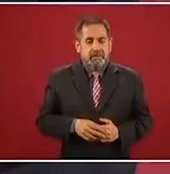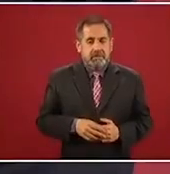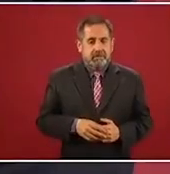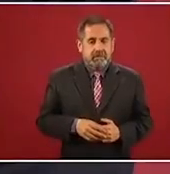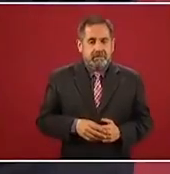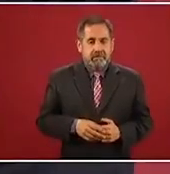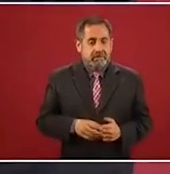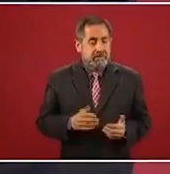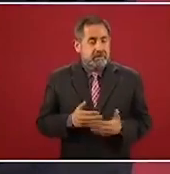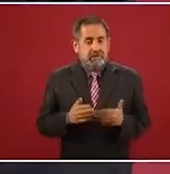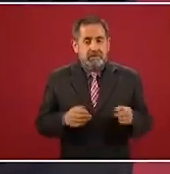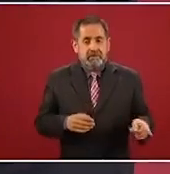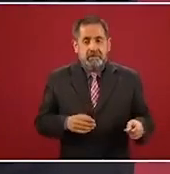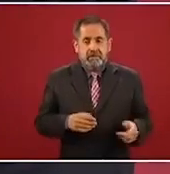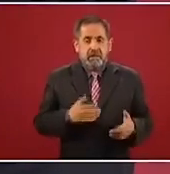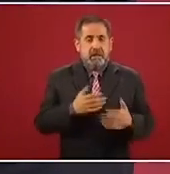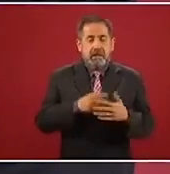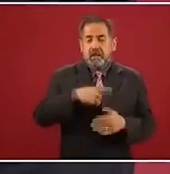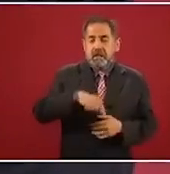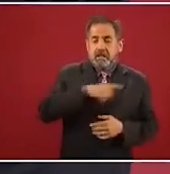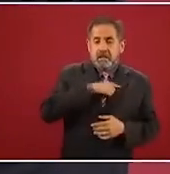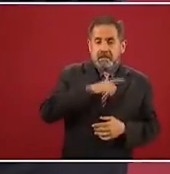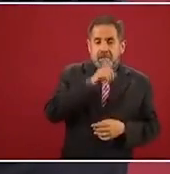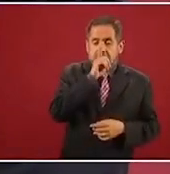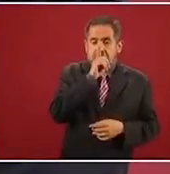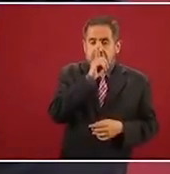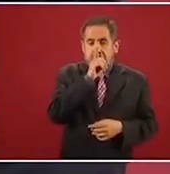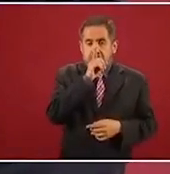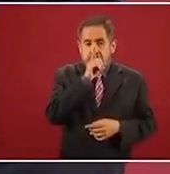y callaban como momia